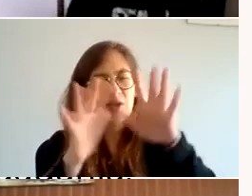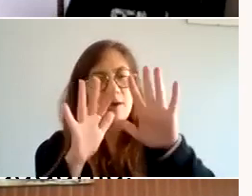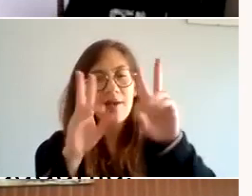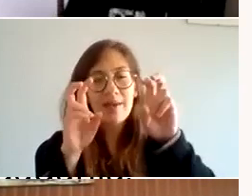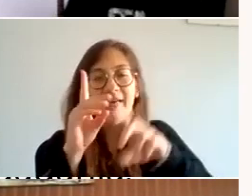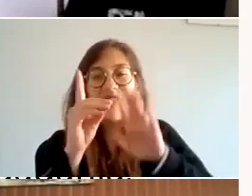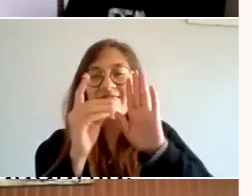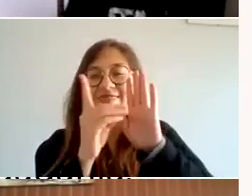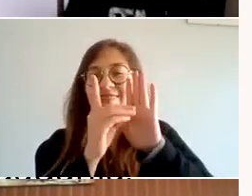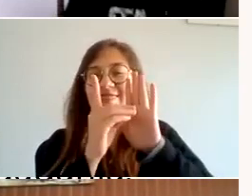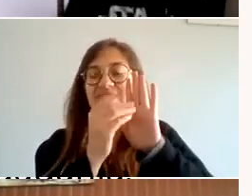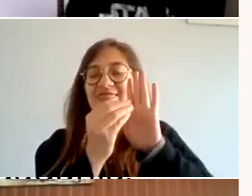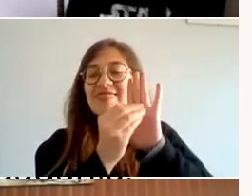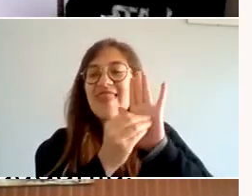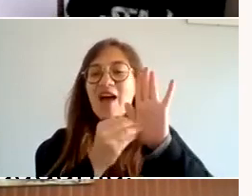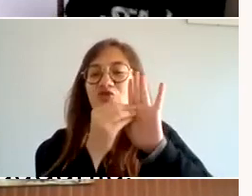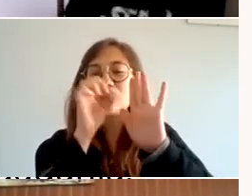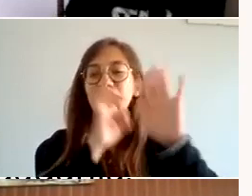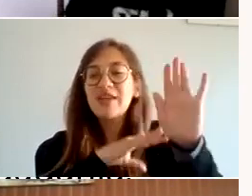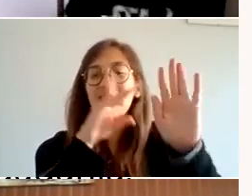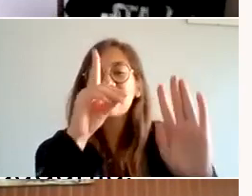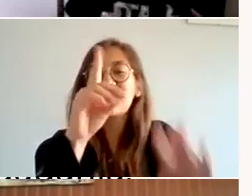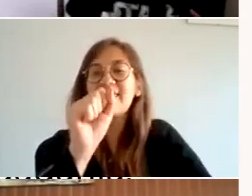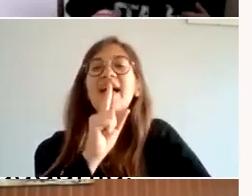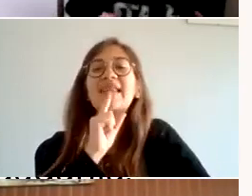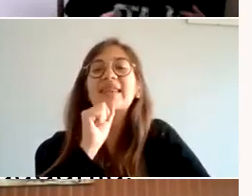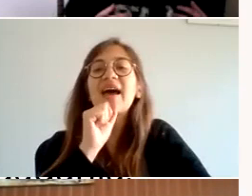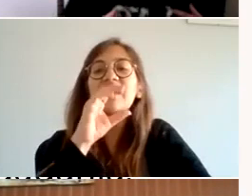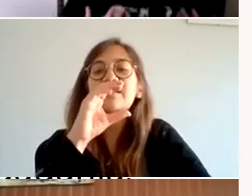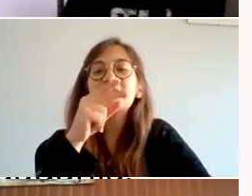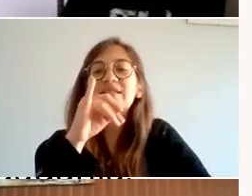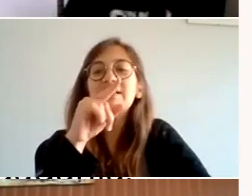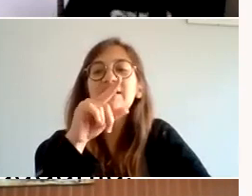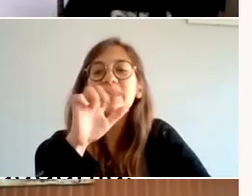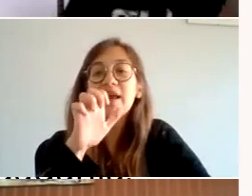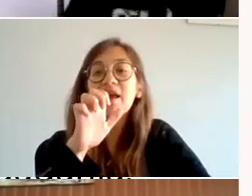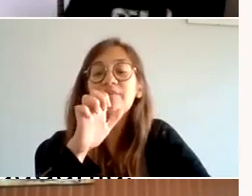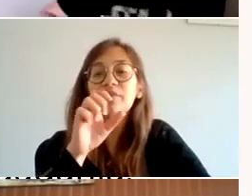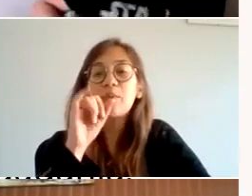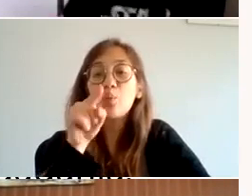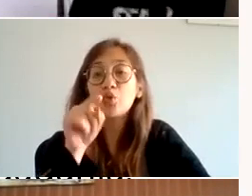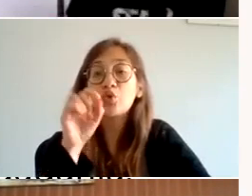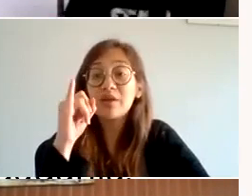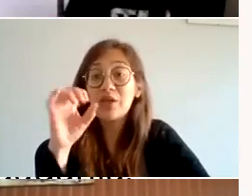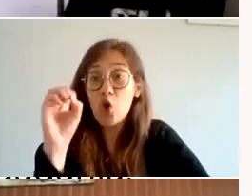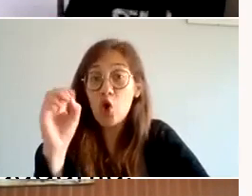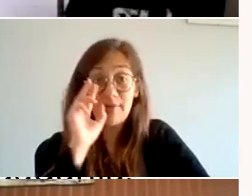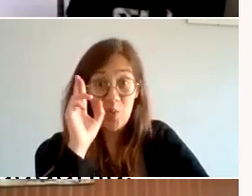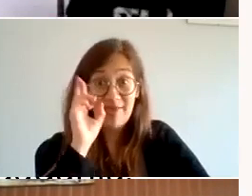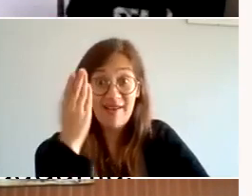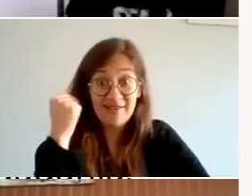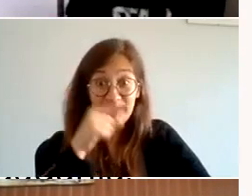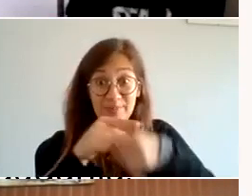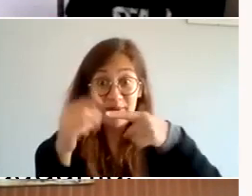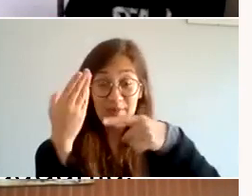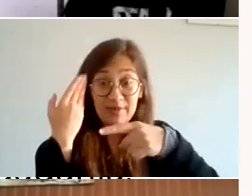Chile, existen portales, sobre todo acá en Chile, de datos que son abiertos a la comunidad y que por ley tienen que ser abiertos a